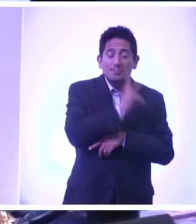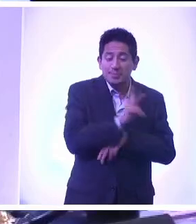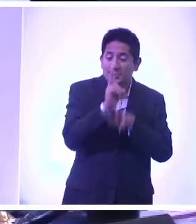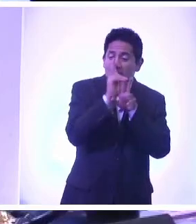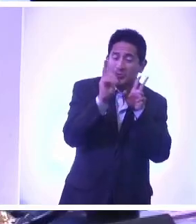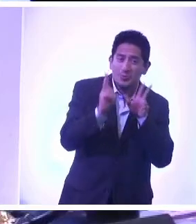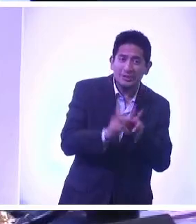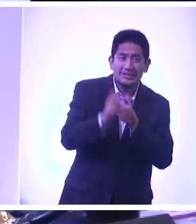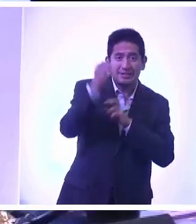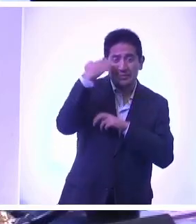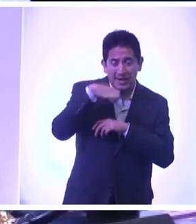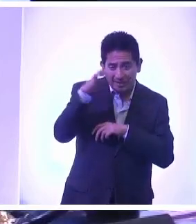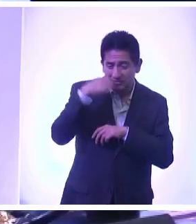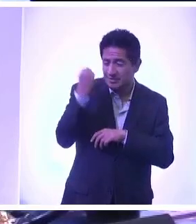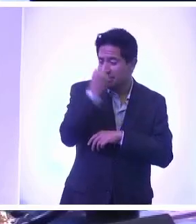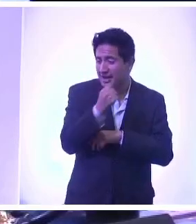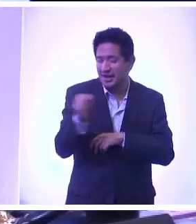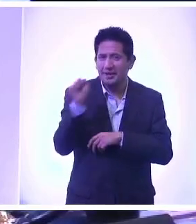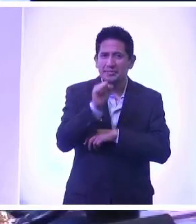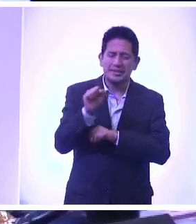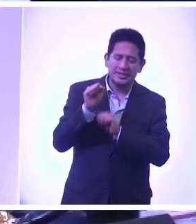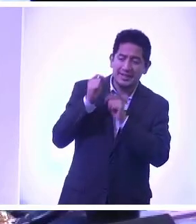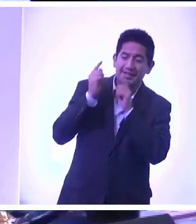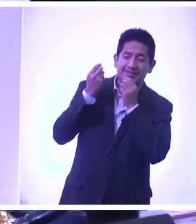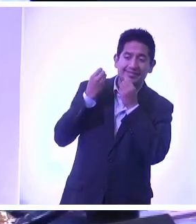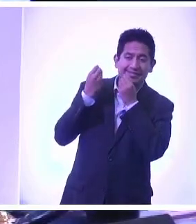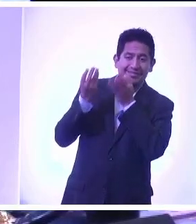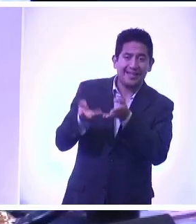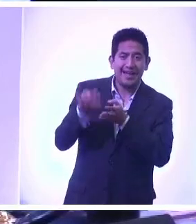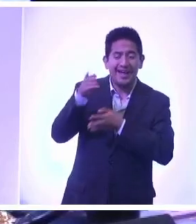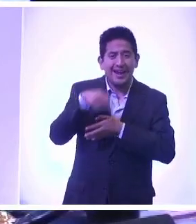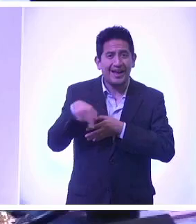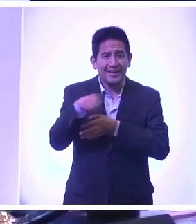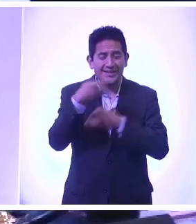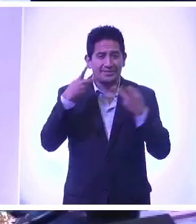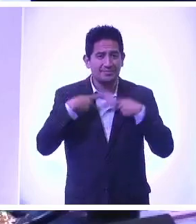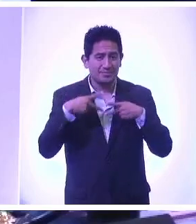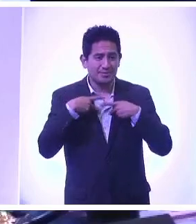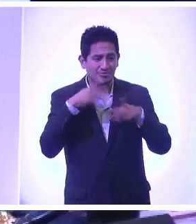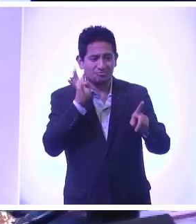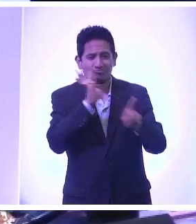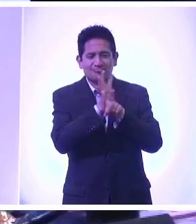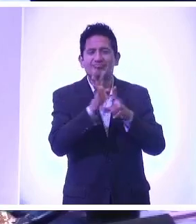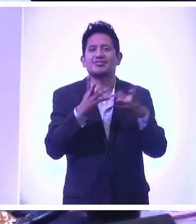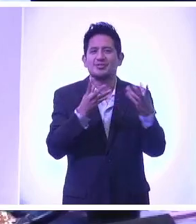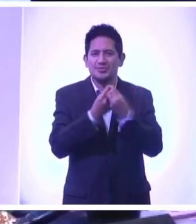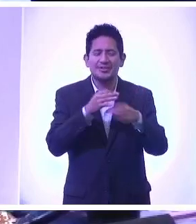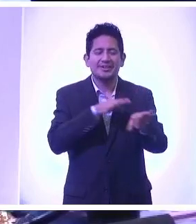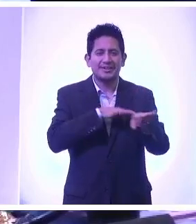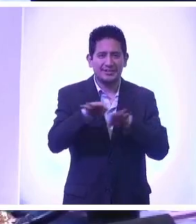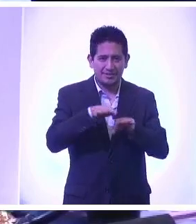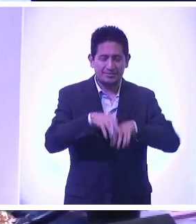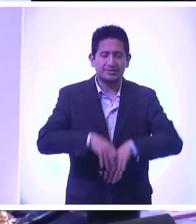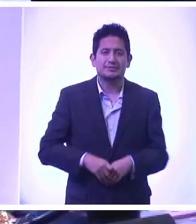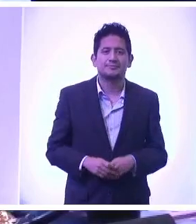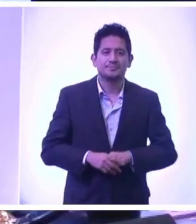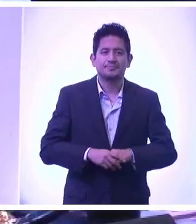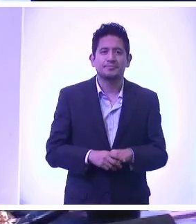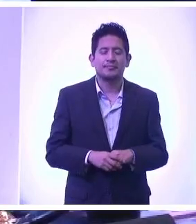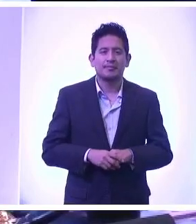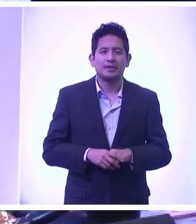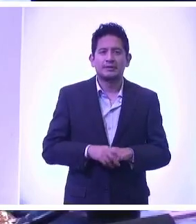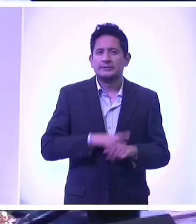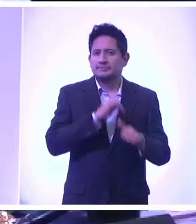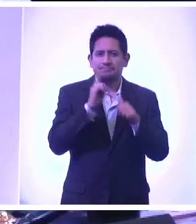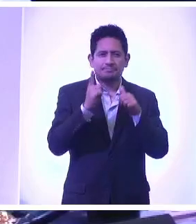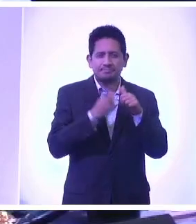necesidades del municipio Y por qué hablo tanto del municipio porque ahí nace la gobernabilidad en México la primer